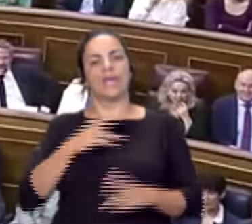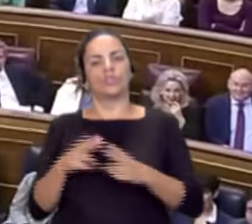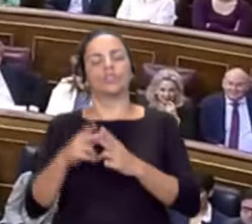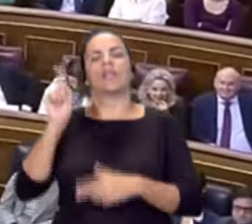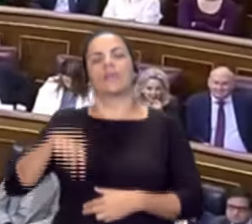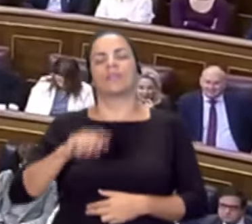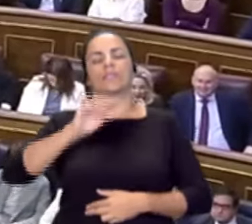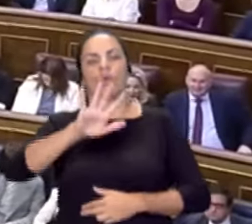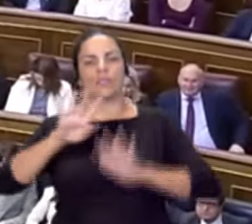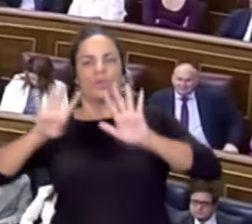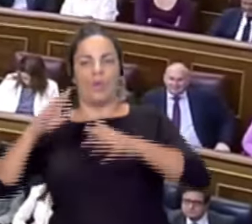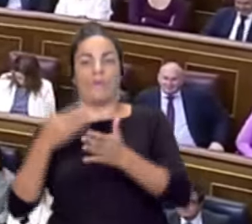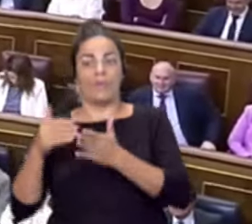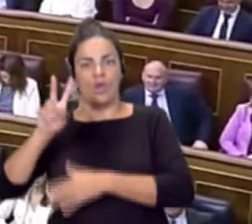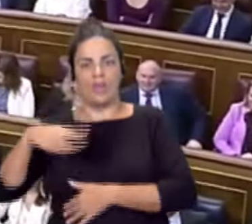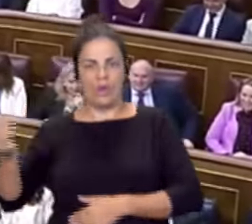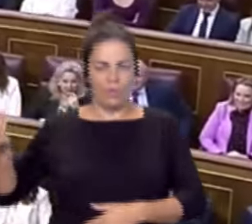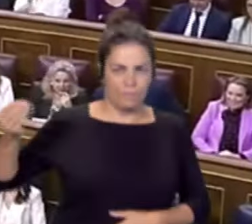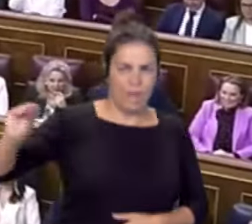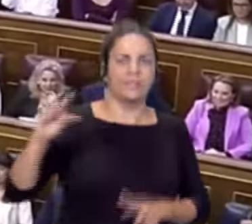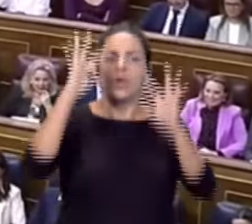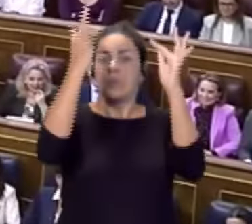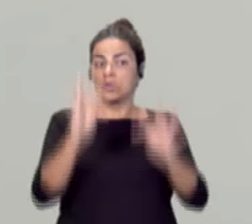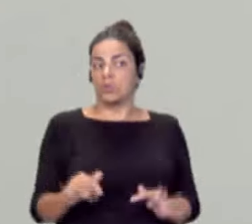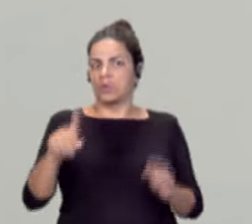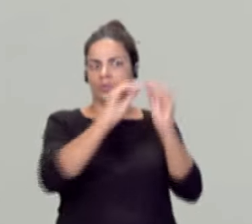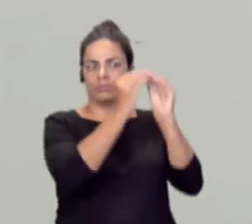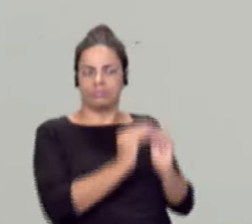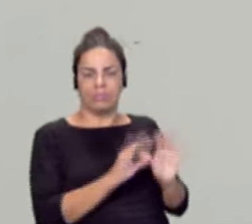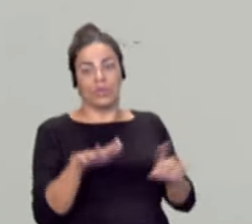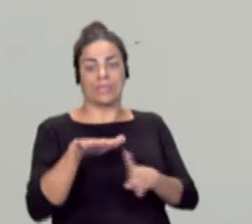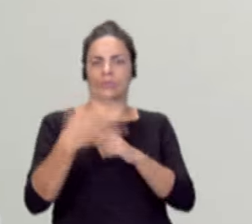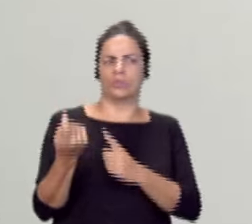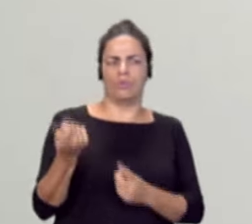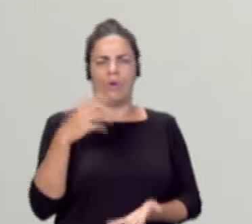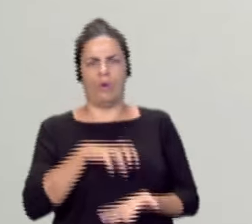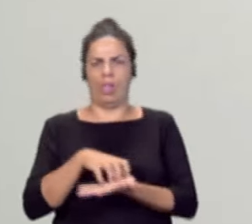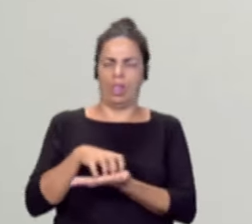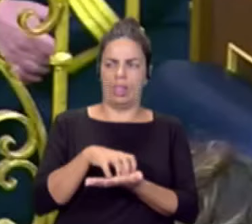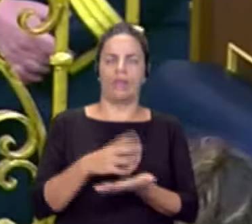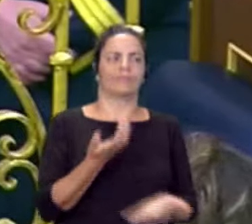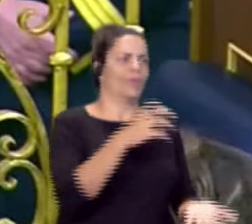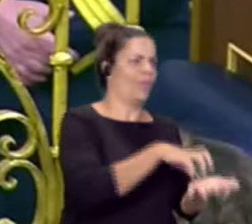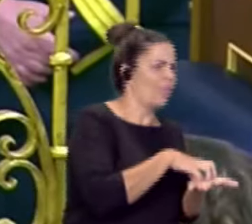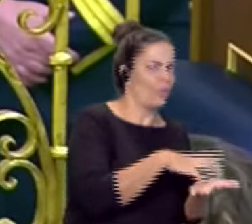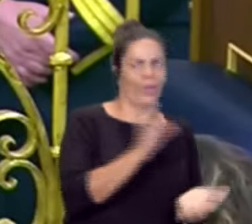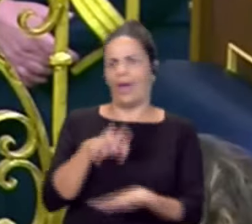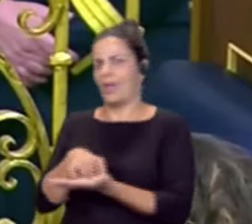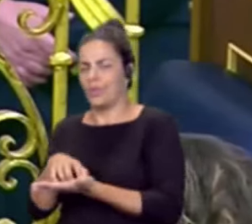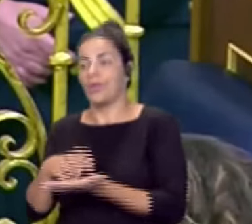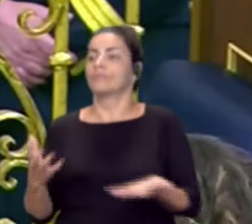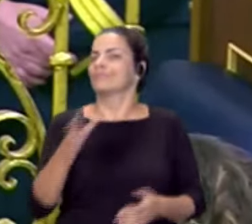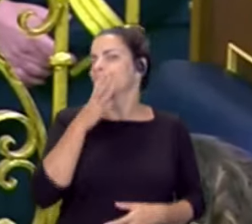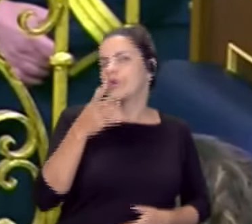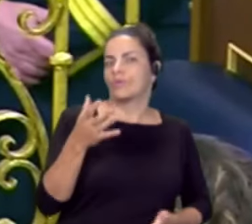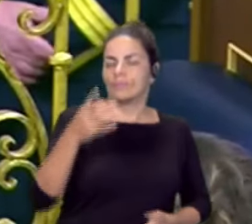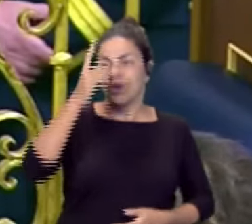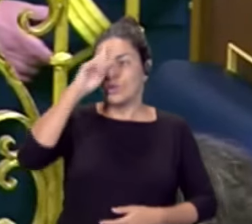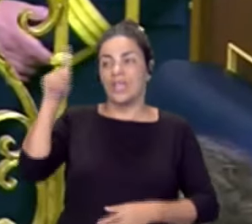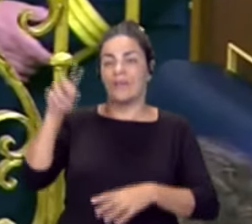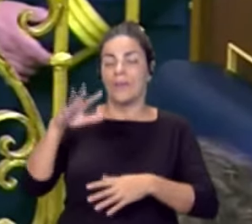Unos presupuestos redactados en un marco de inseguridad. La incertidumbre. Las incertidumbres. Por saber si habrán o no